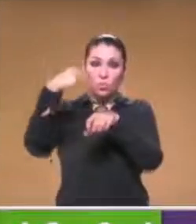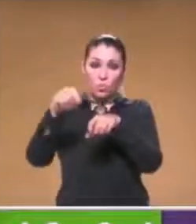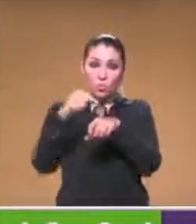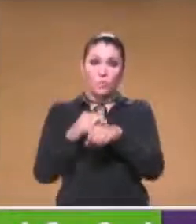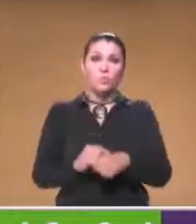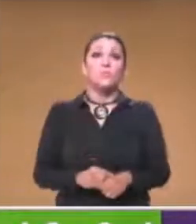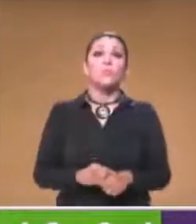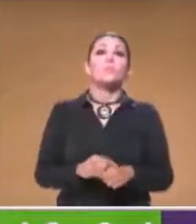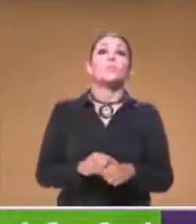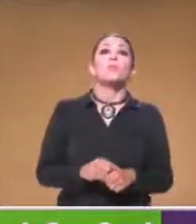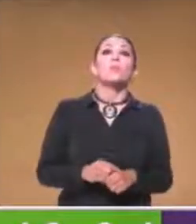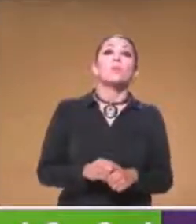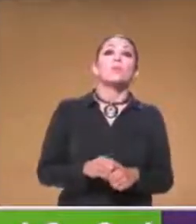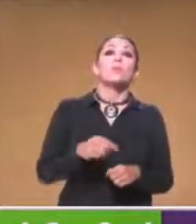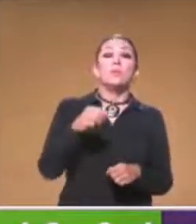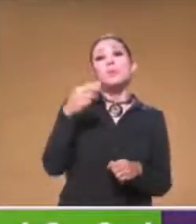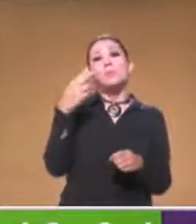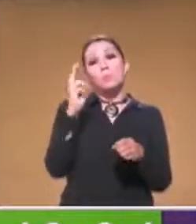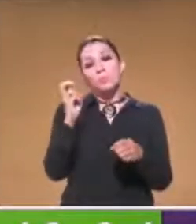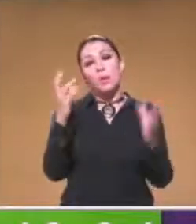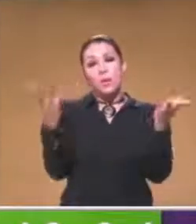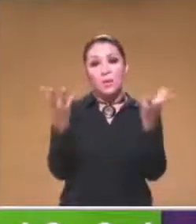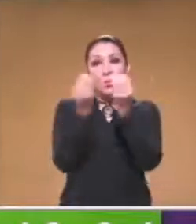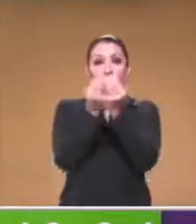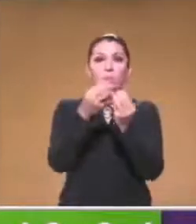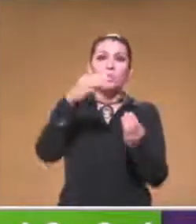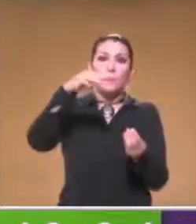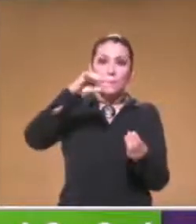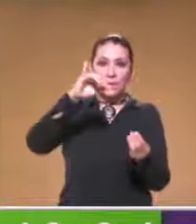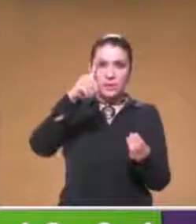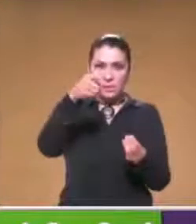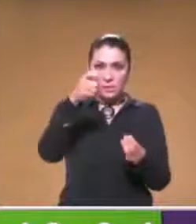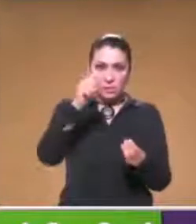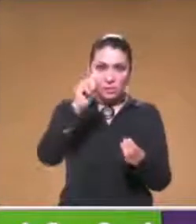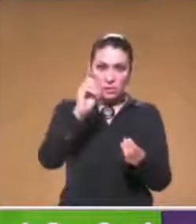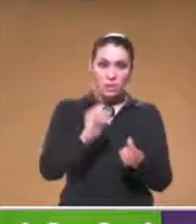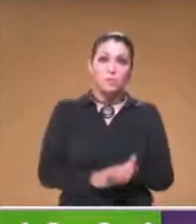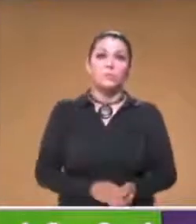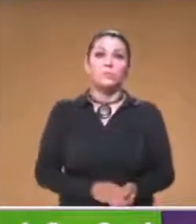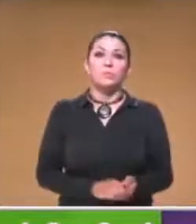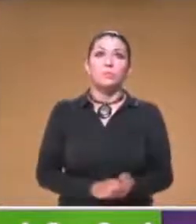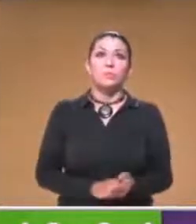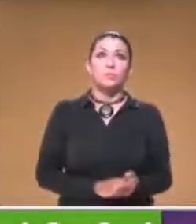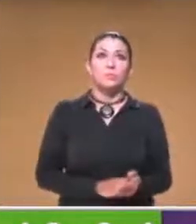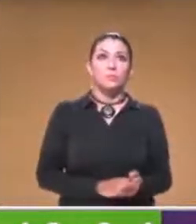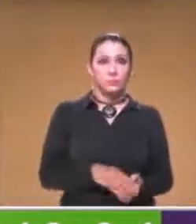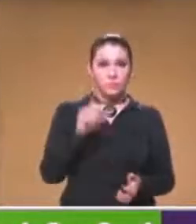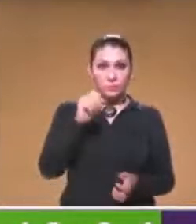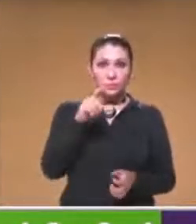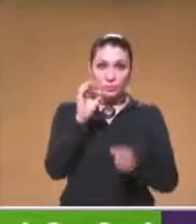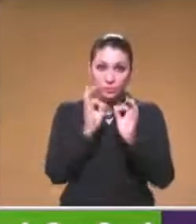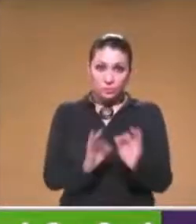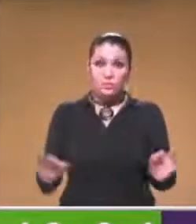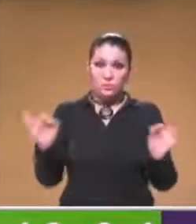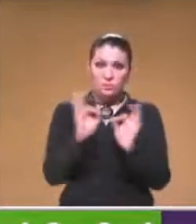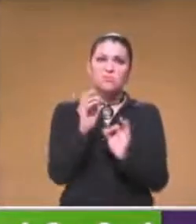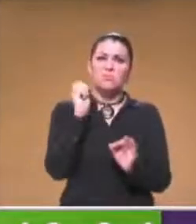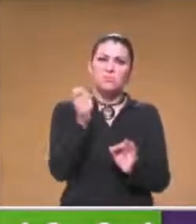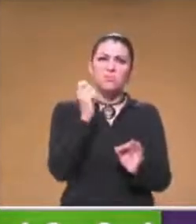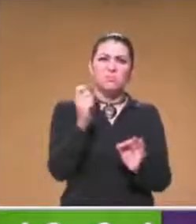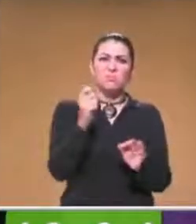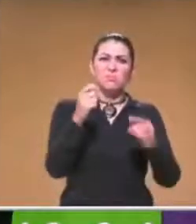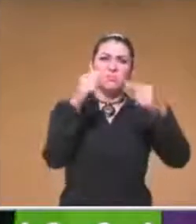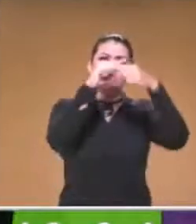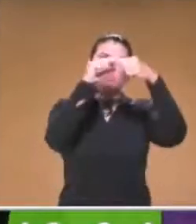realmente número mixto. Muy bien. Tenemos ahora también que saber la simplificación de fracciones. En